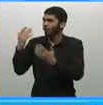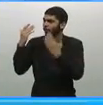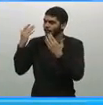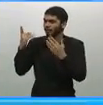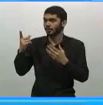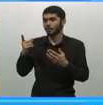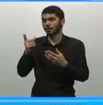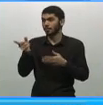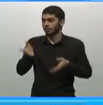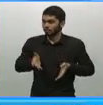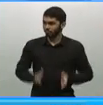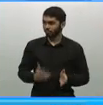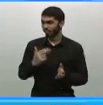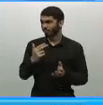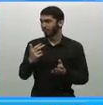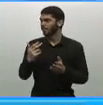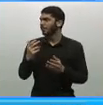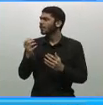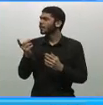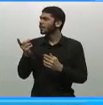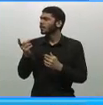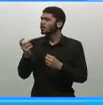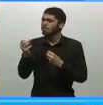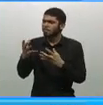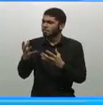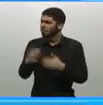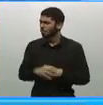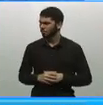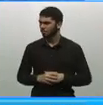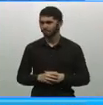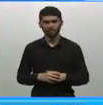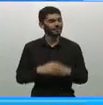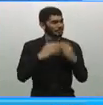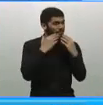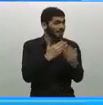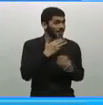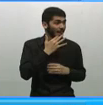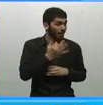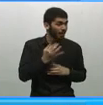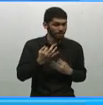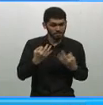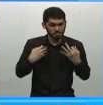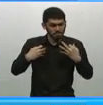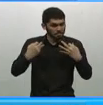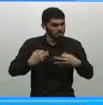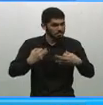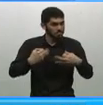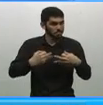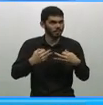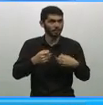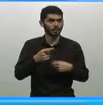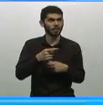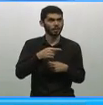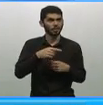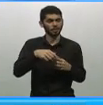paternidad y bueno cómo estás viviendo este momento de boca bueno Muchas gracias la verdad que bien eh creo que el partido